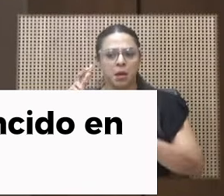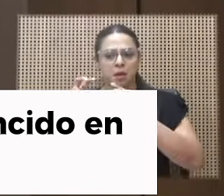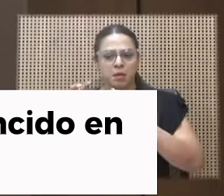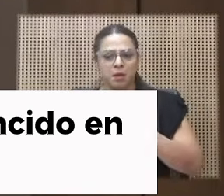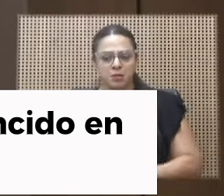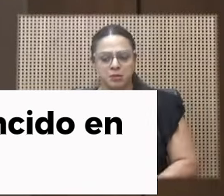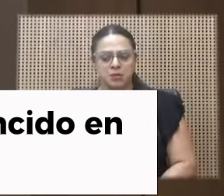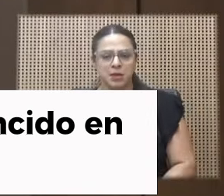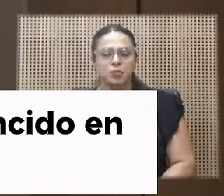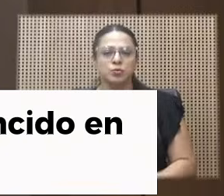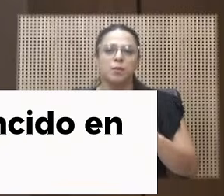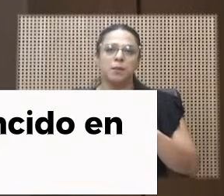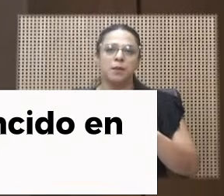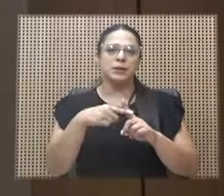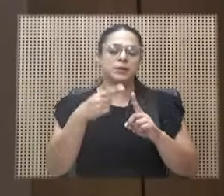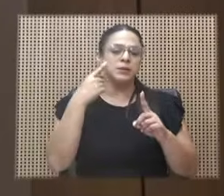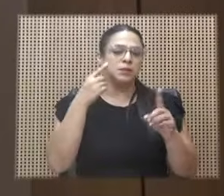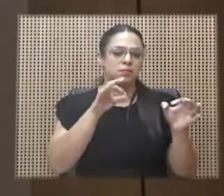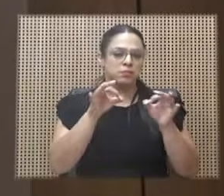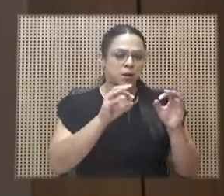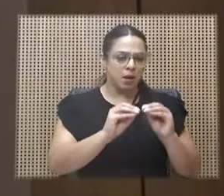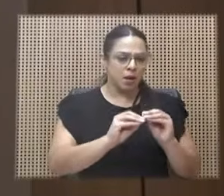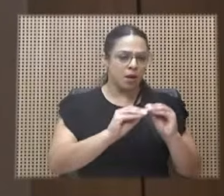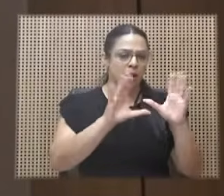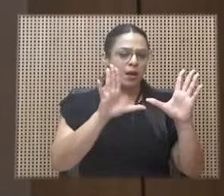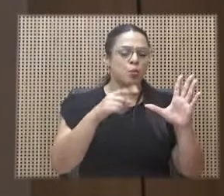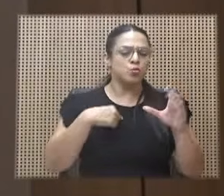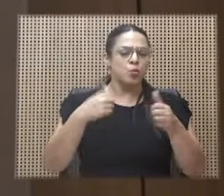clarificación de algunos, aunque coincido en otros.